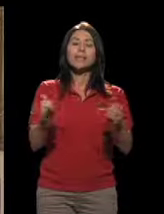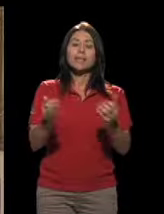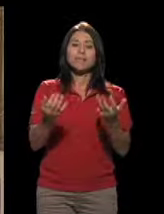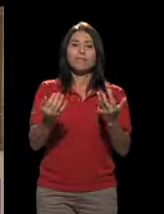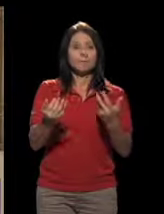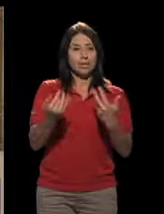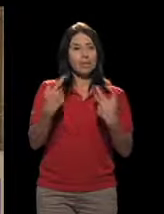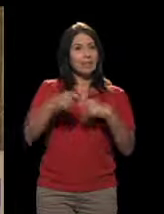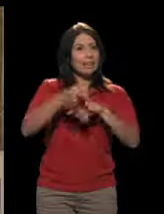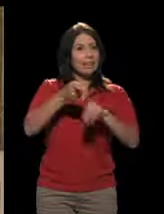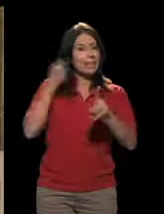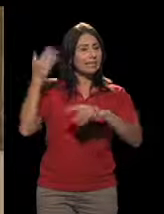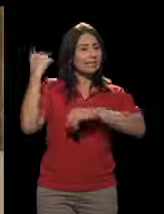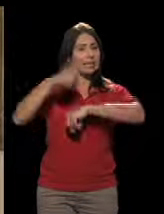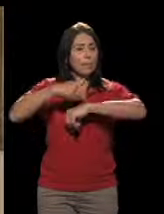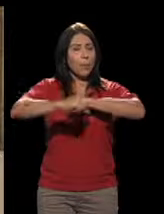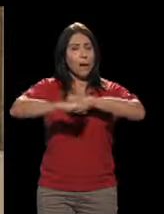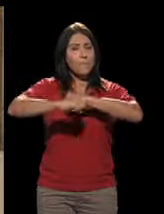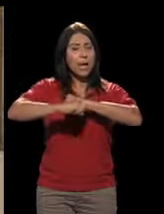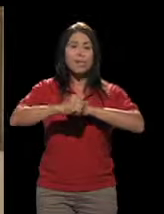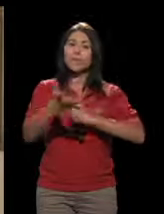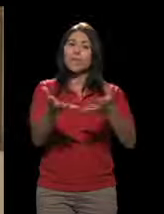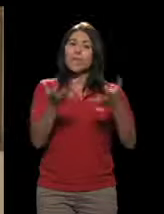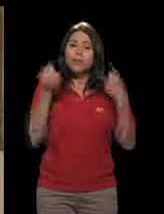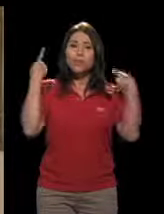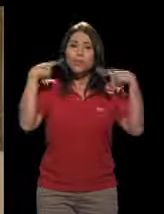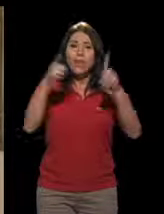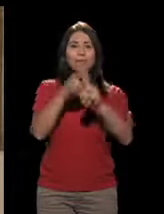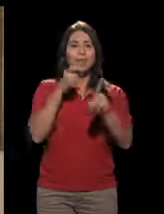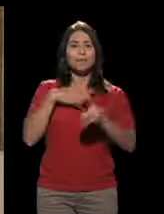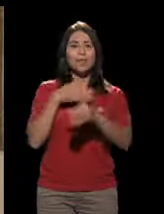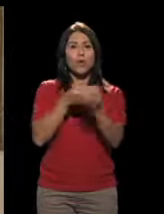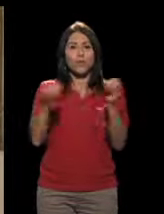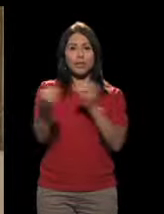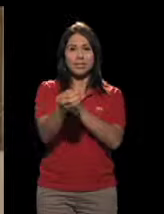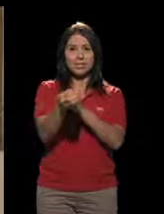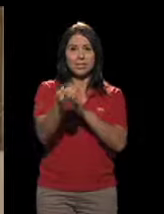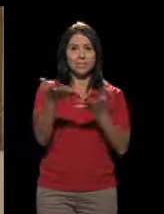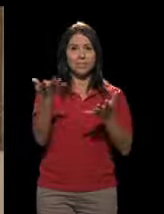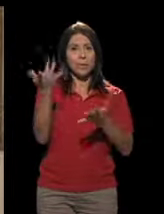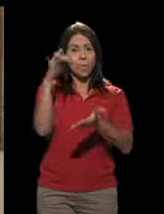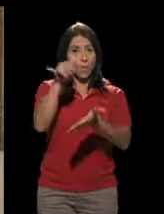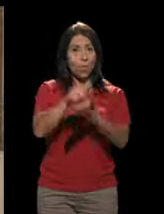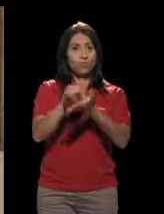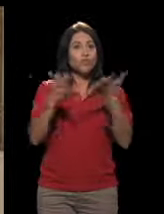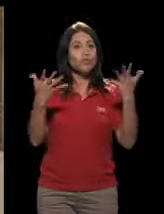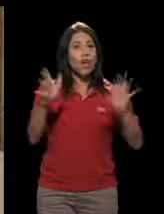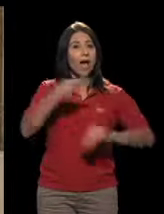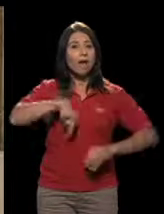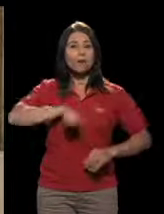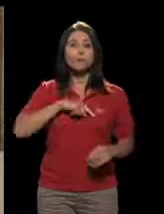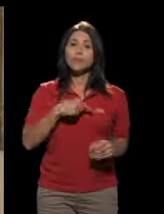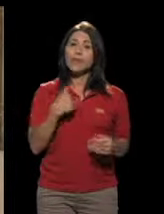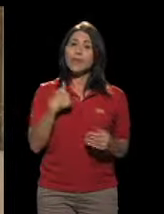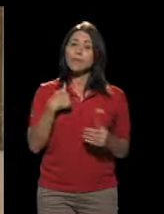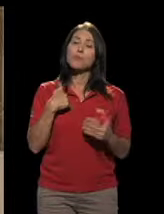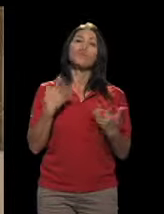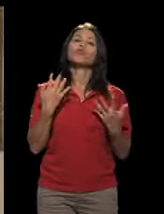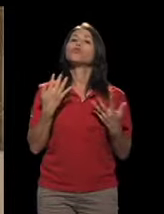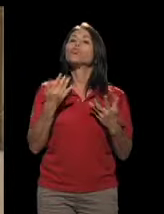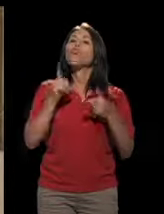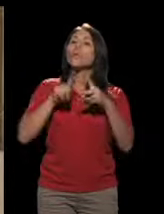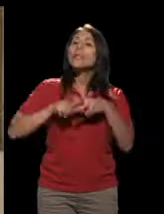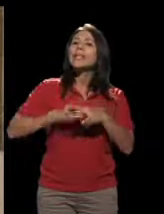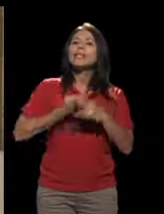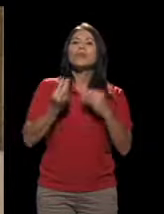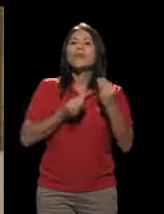un compromiso de campaña que queremos hacer realidad desde mi oficina. Por lo tanto, ya tenemos